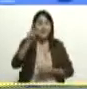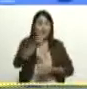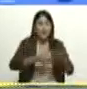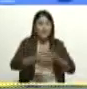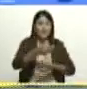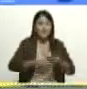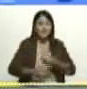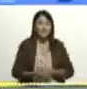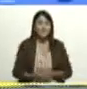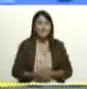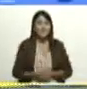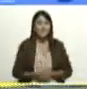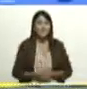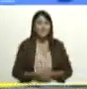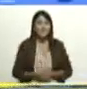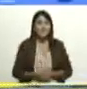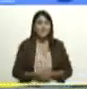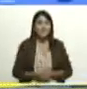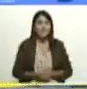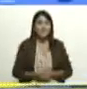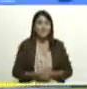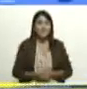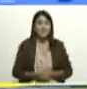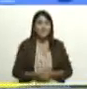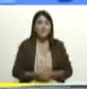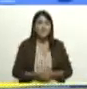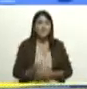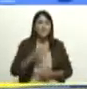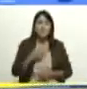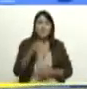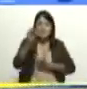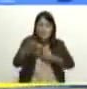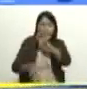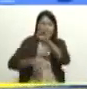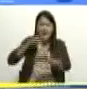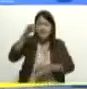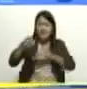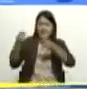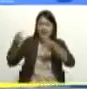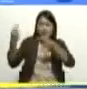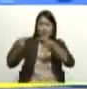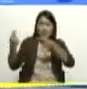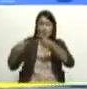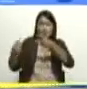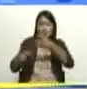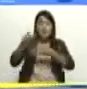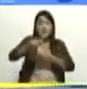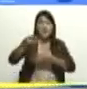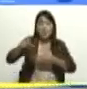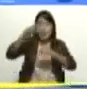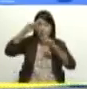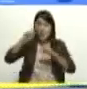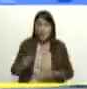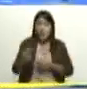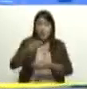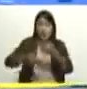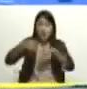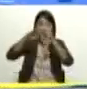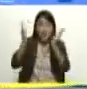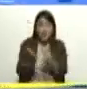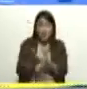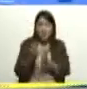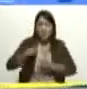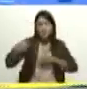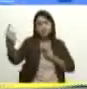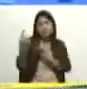Venezuela. Y se lo podemos discutir pelo a pelo con los expertos premio Nobel de Economía del mundo, si